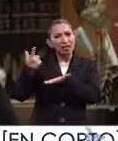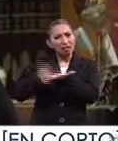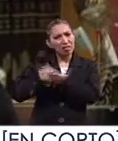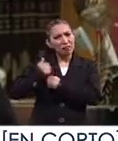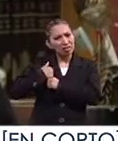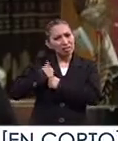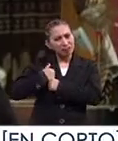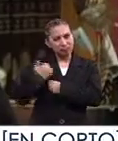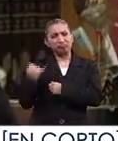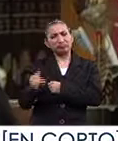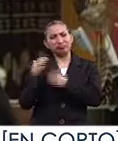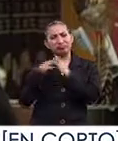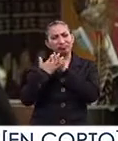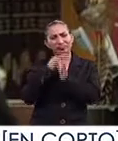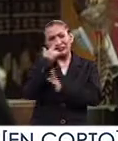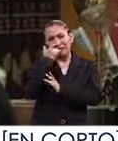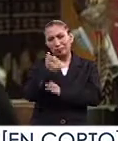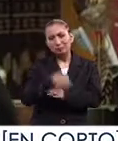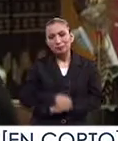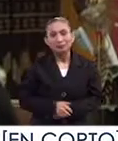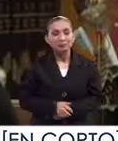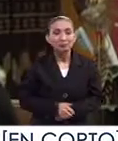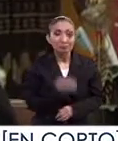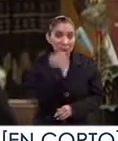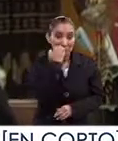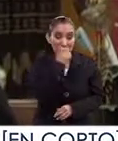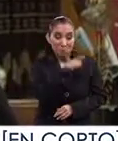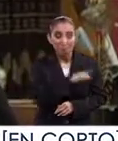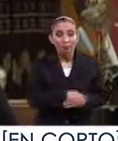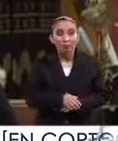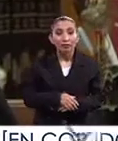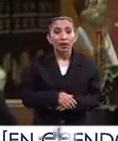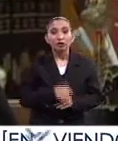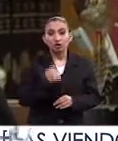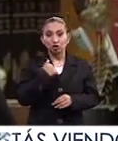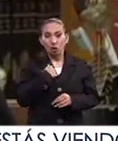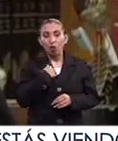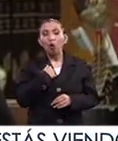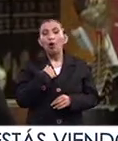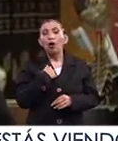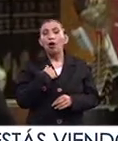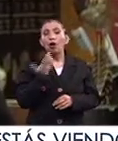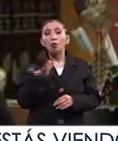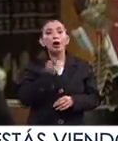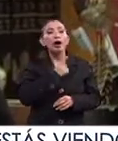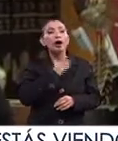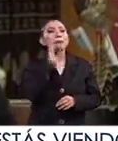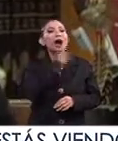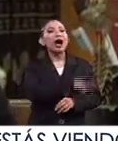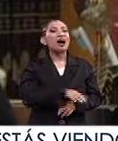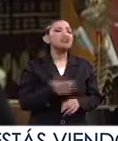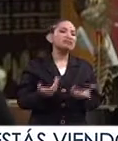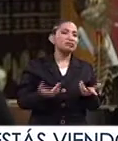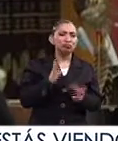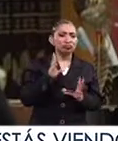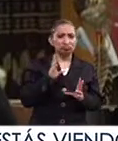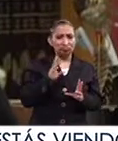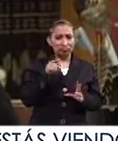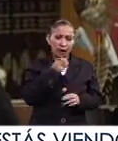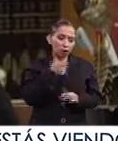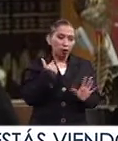y militares, era una combinación muy rara. Uh-huh. Yo debía haberla pasado muy mal, eso